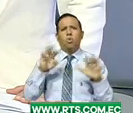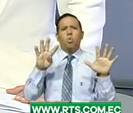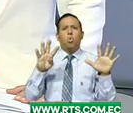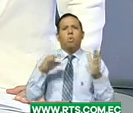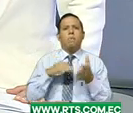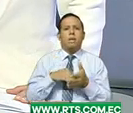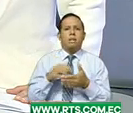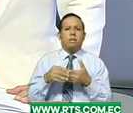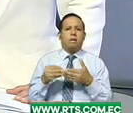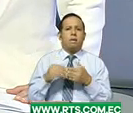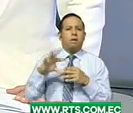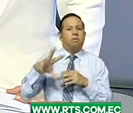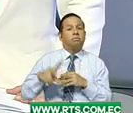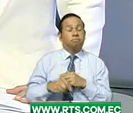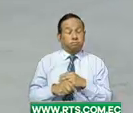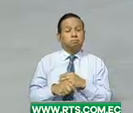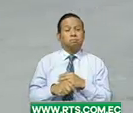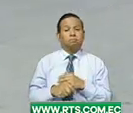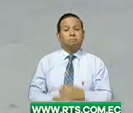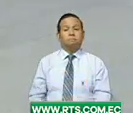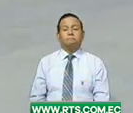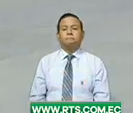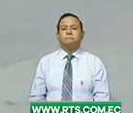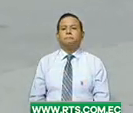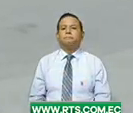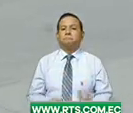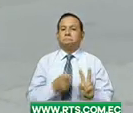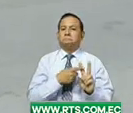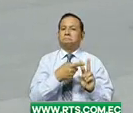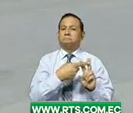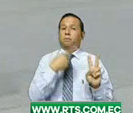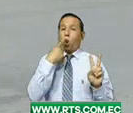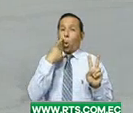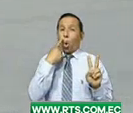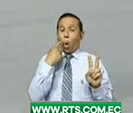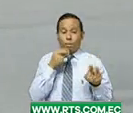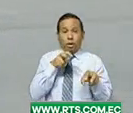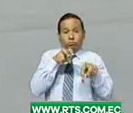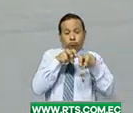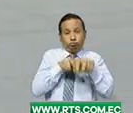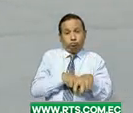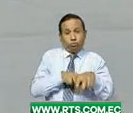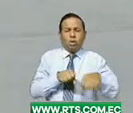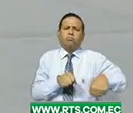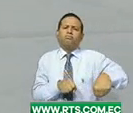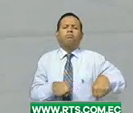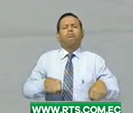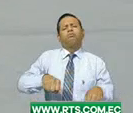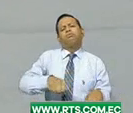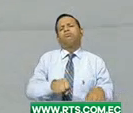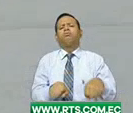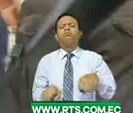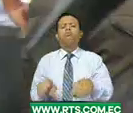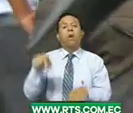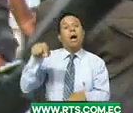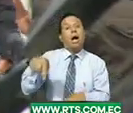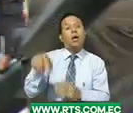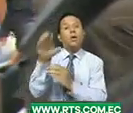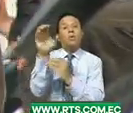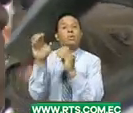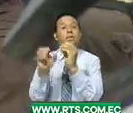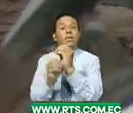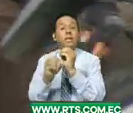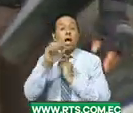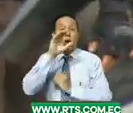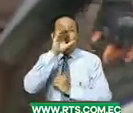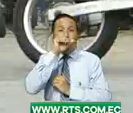efectivo. Escuchemos. Que dos delincuentes a bordo de una motocicleta ingresaron a las dependencias de la Comisión de Tránsito